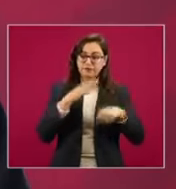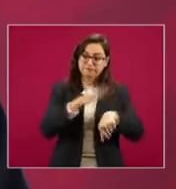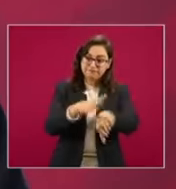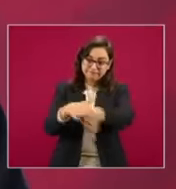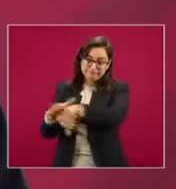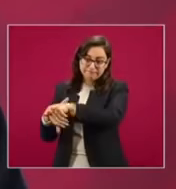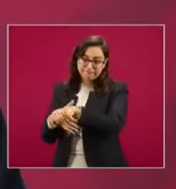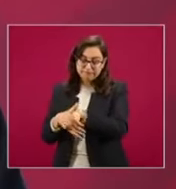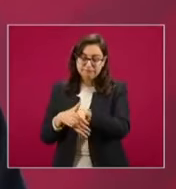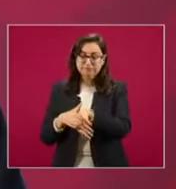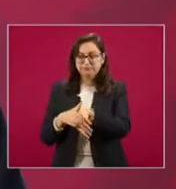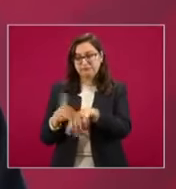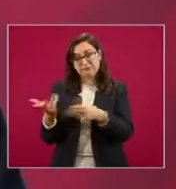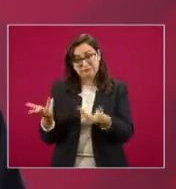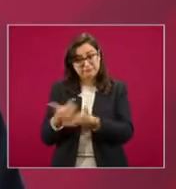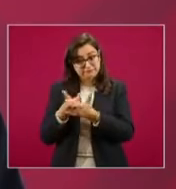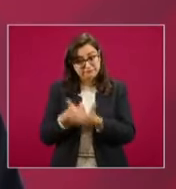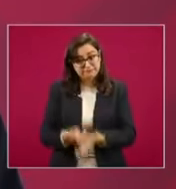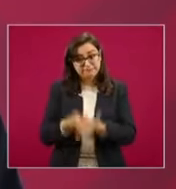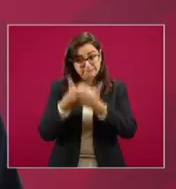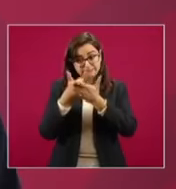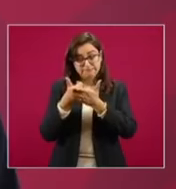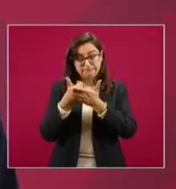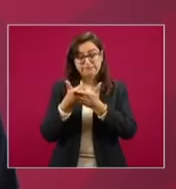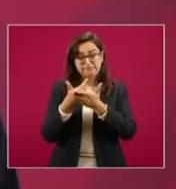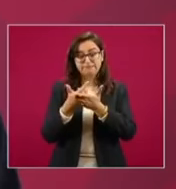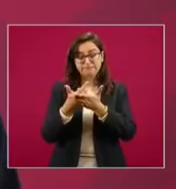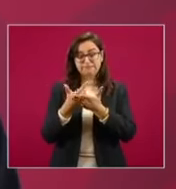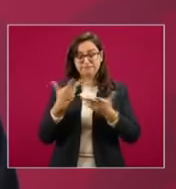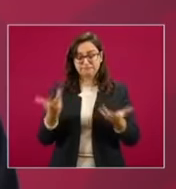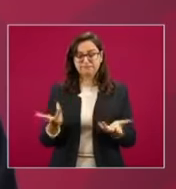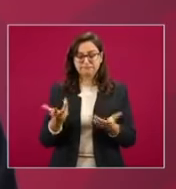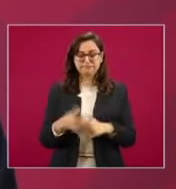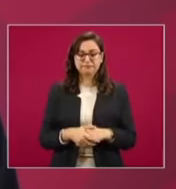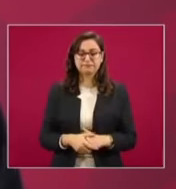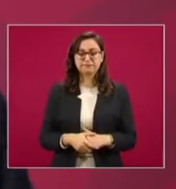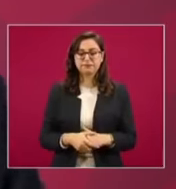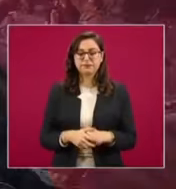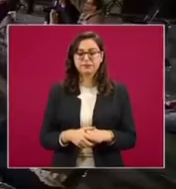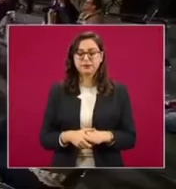este ayude en esta